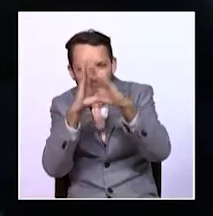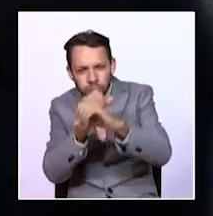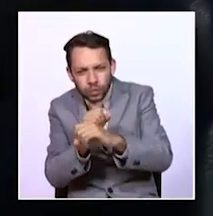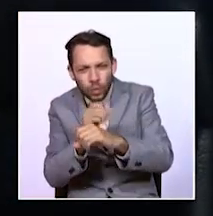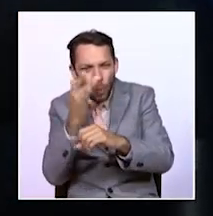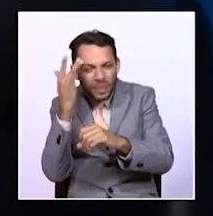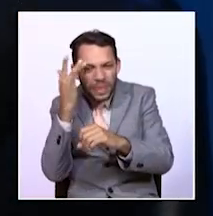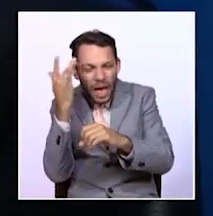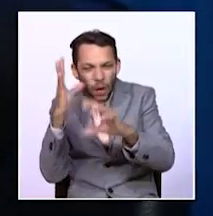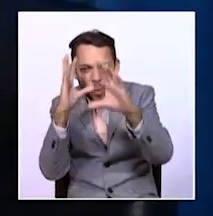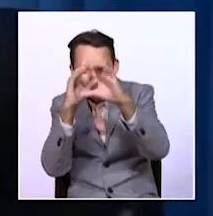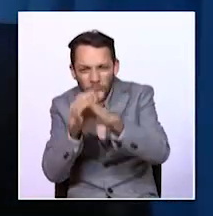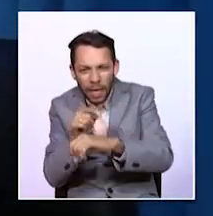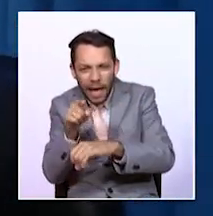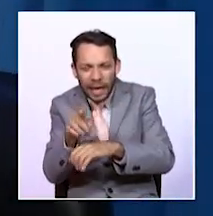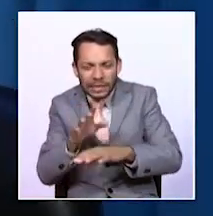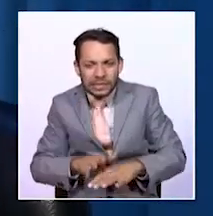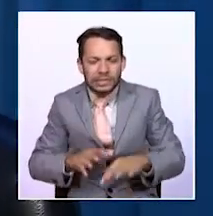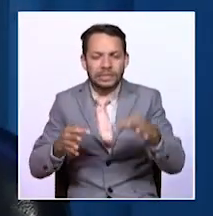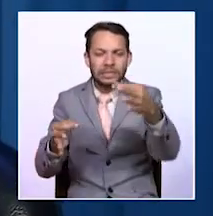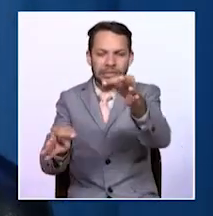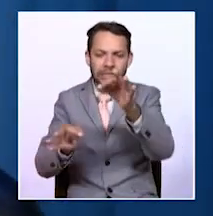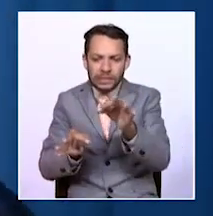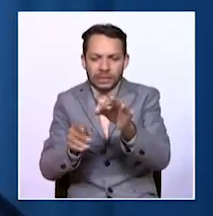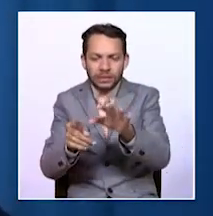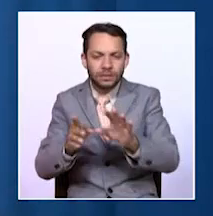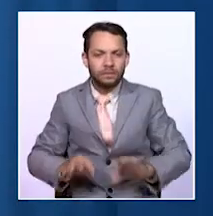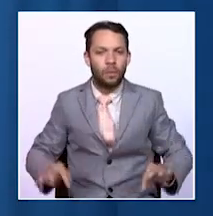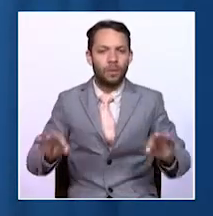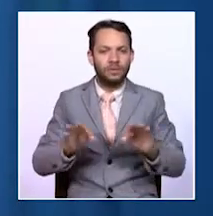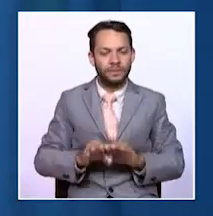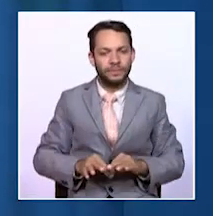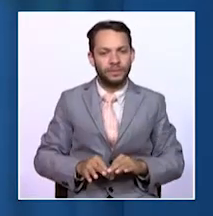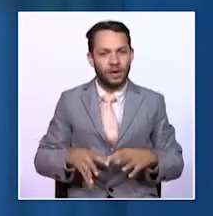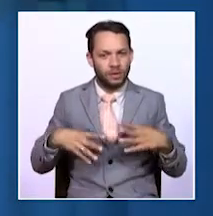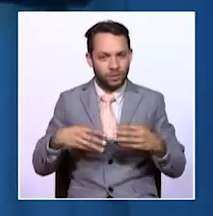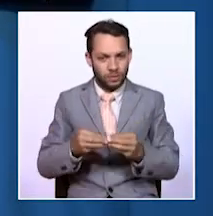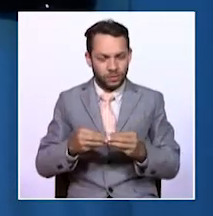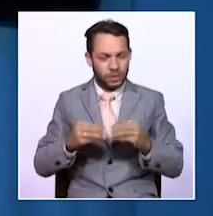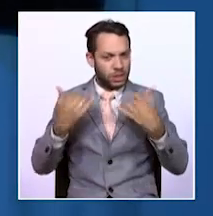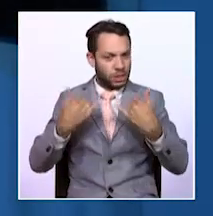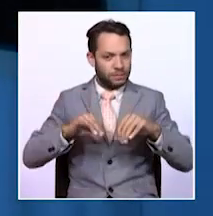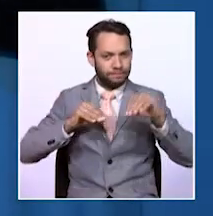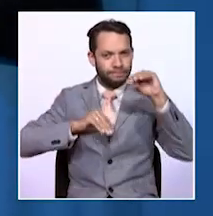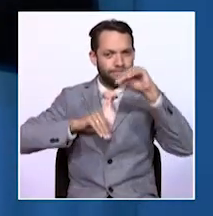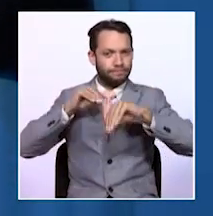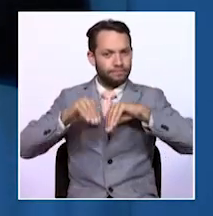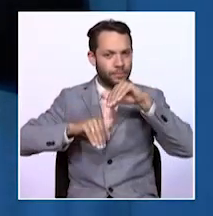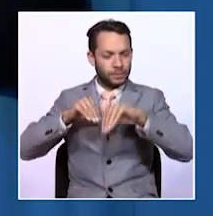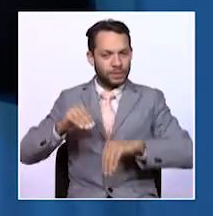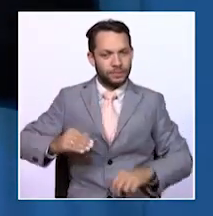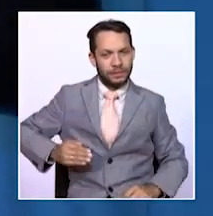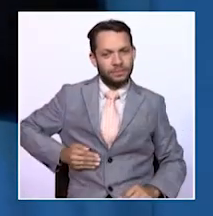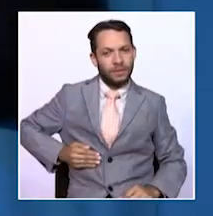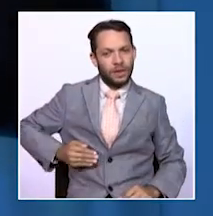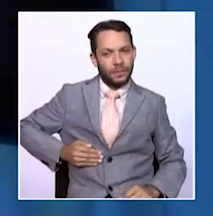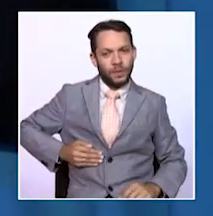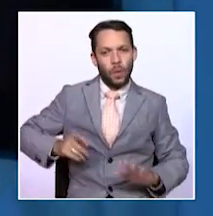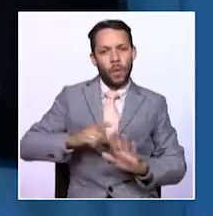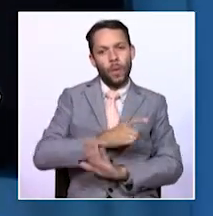vamos a ver, en este caso, esta parte que tenemos toda acá es el hígado,